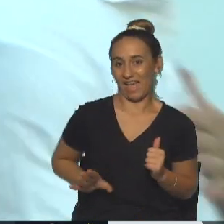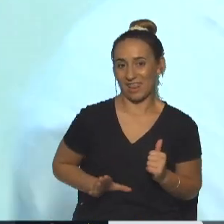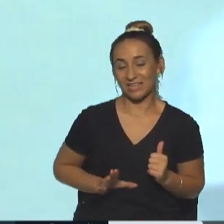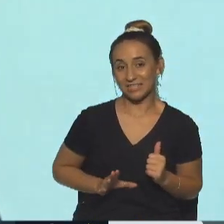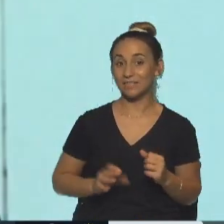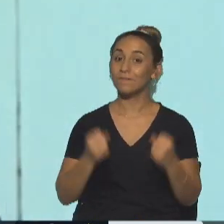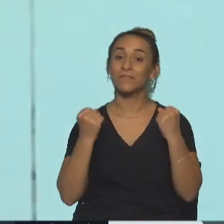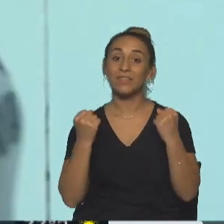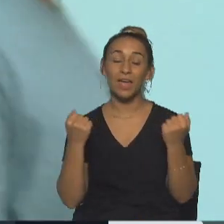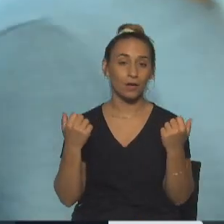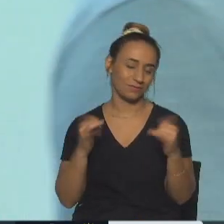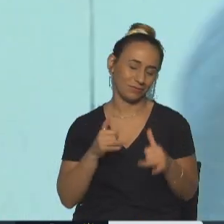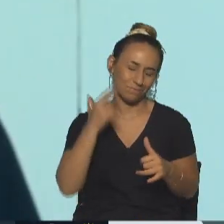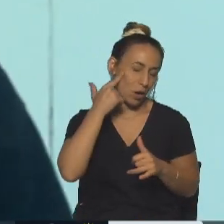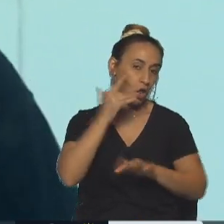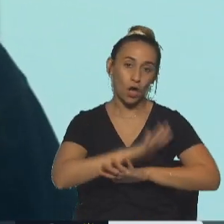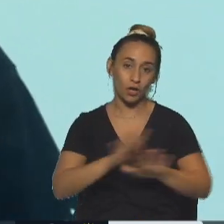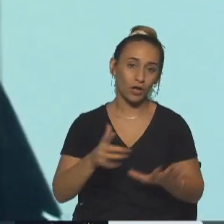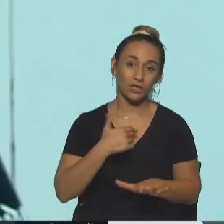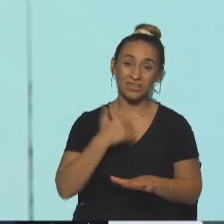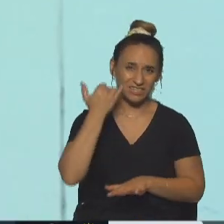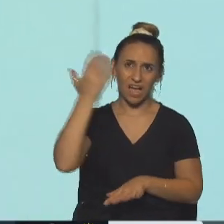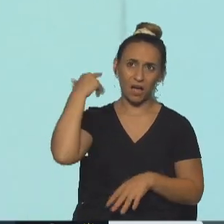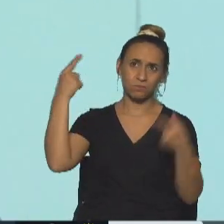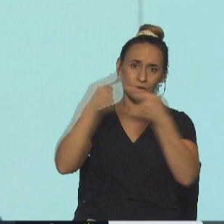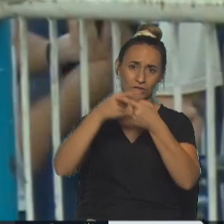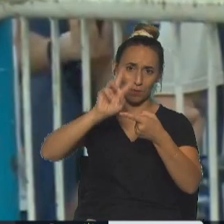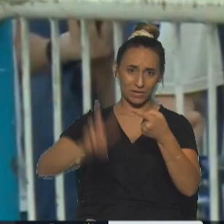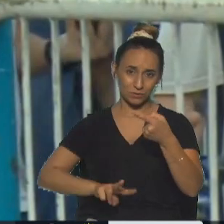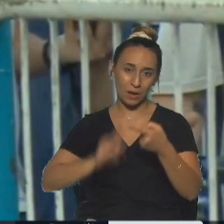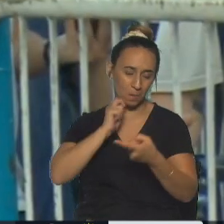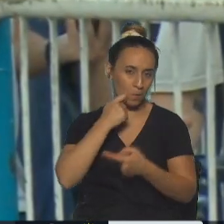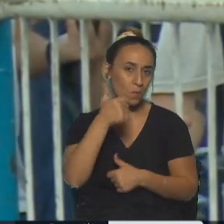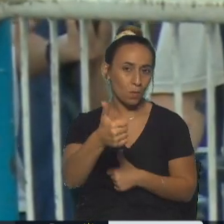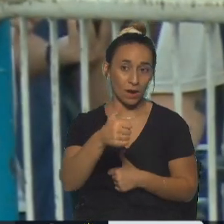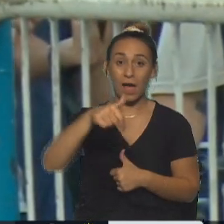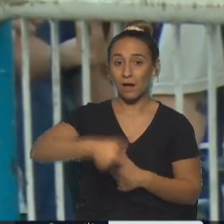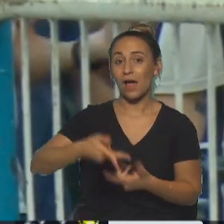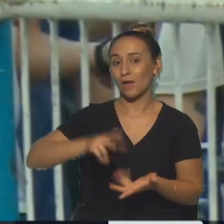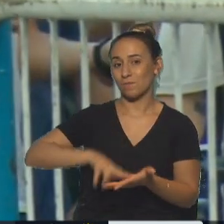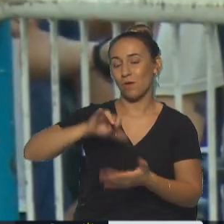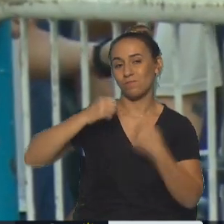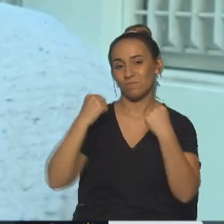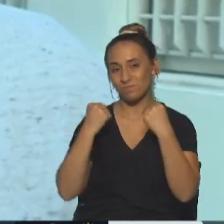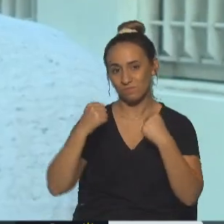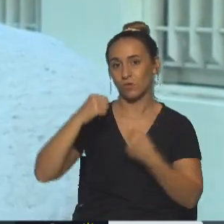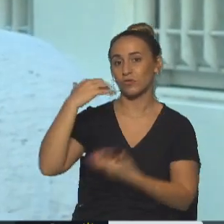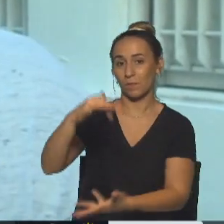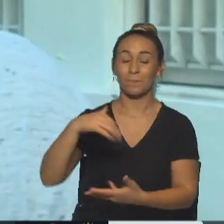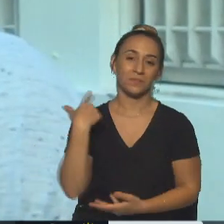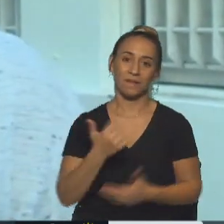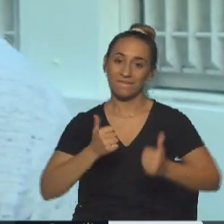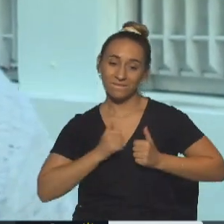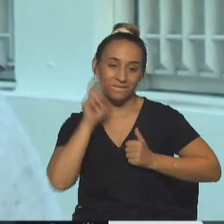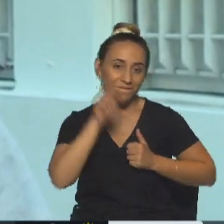¿Del festejo? Sí, como loco, ya vine contra Venezuela y todo muy bueno. Así que a festejar otra copa. Mucha expectativa por ver a Messi, a todos los jugadores.